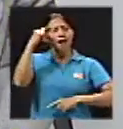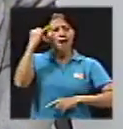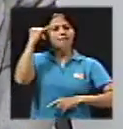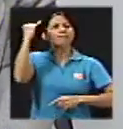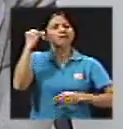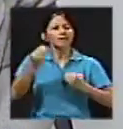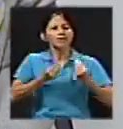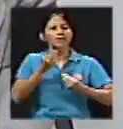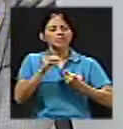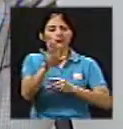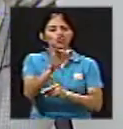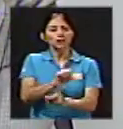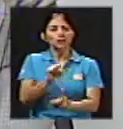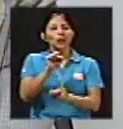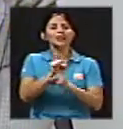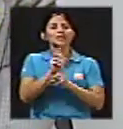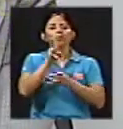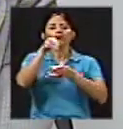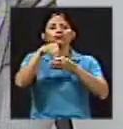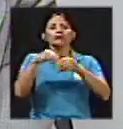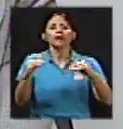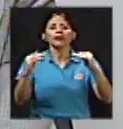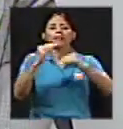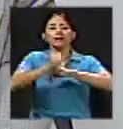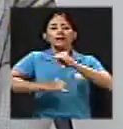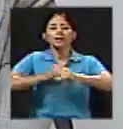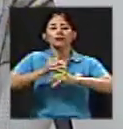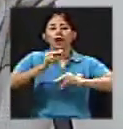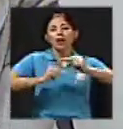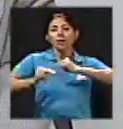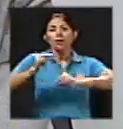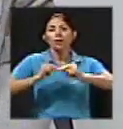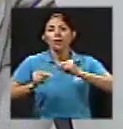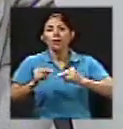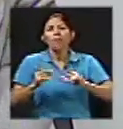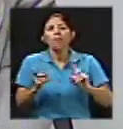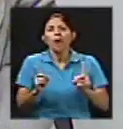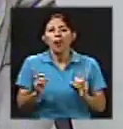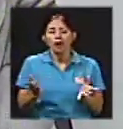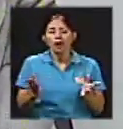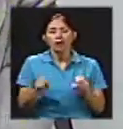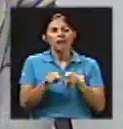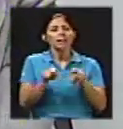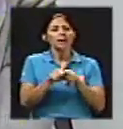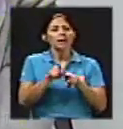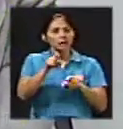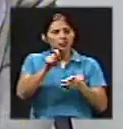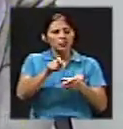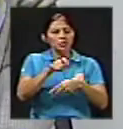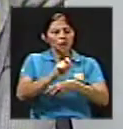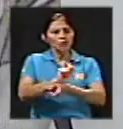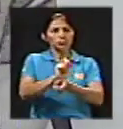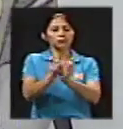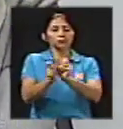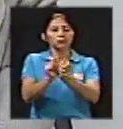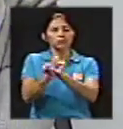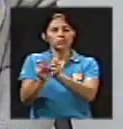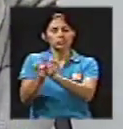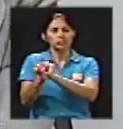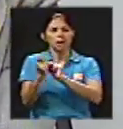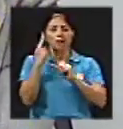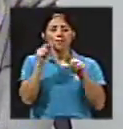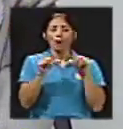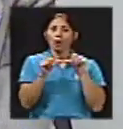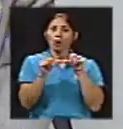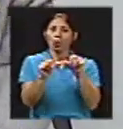situación en el mercado internacional y qué tipo de ajustes y demás deben de hacer para continuar manteniendo